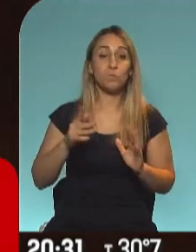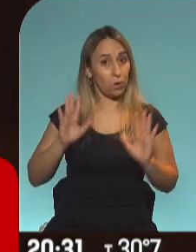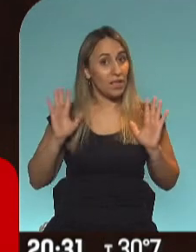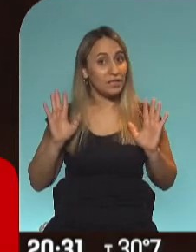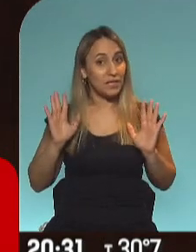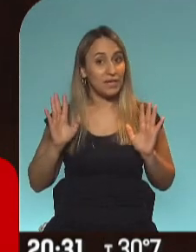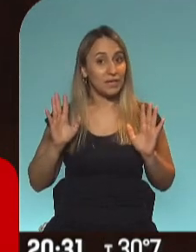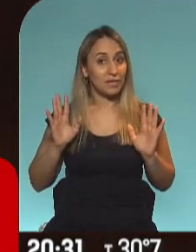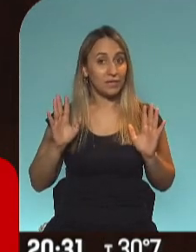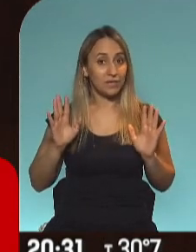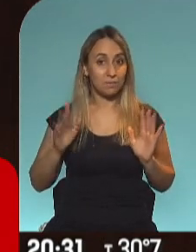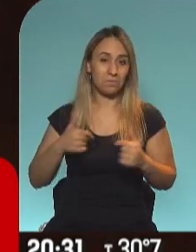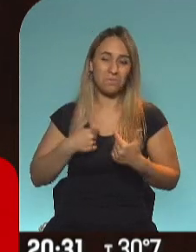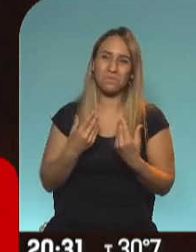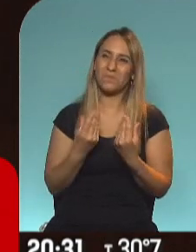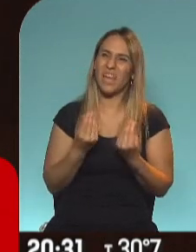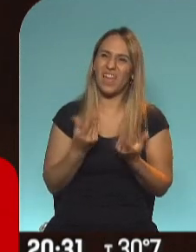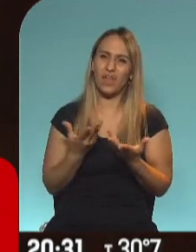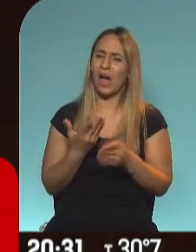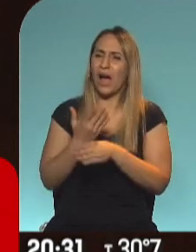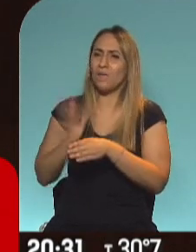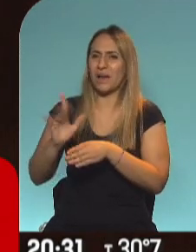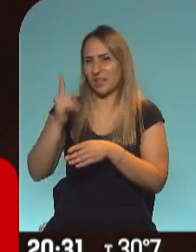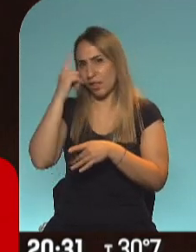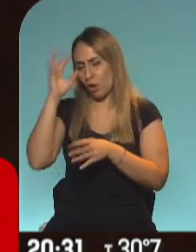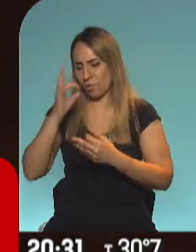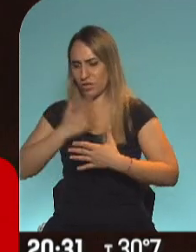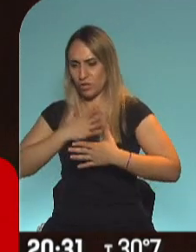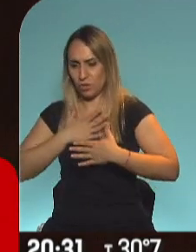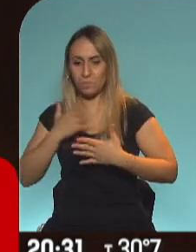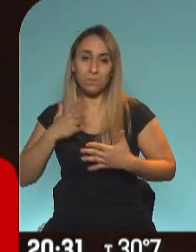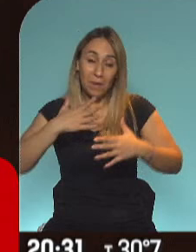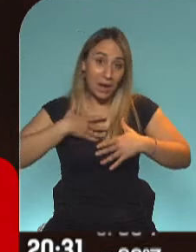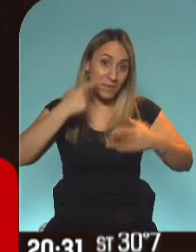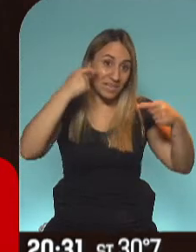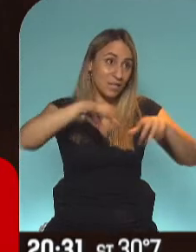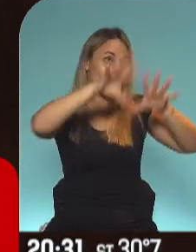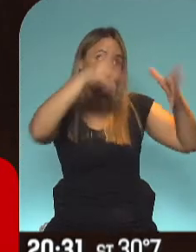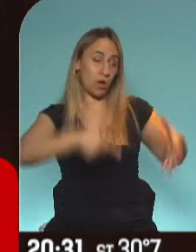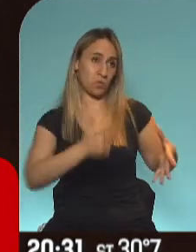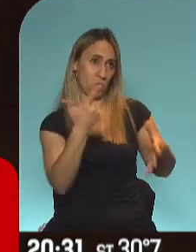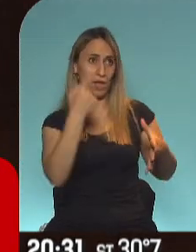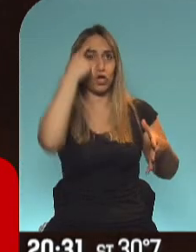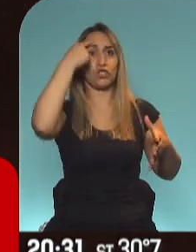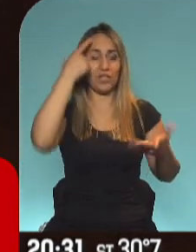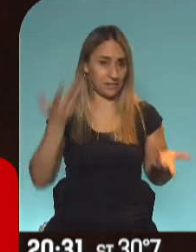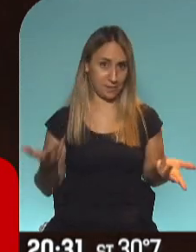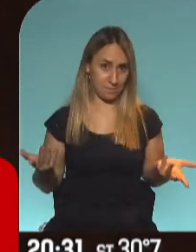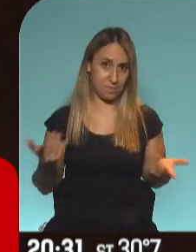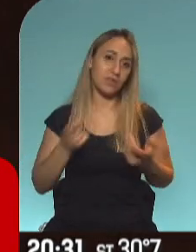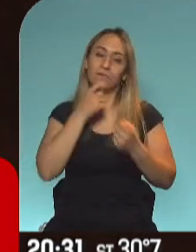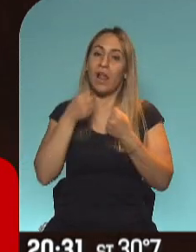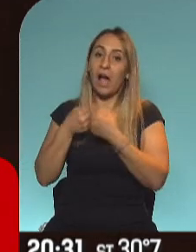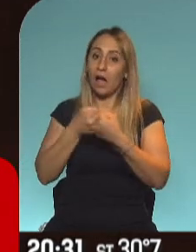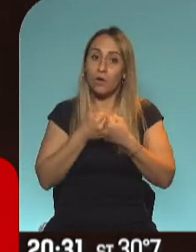es mi miedo más allá de la filosofía. Yo creo que las instituciones no tienen conciencia, pero bueno, supongamos que se hace una concesión. La política muchas veces